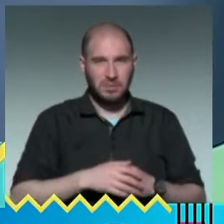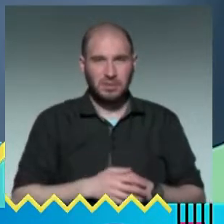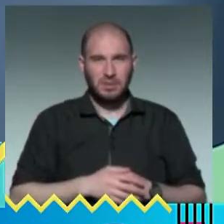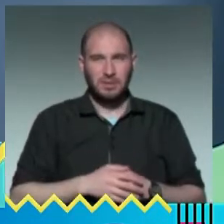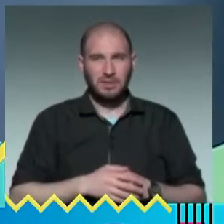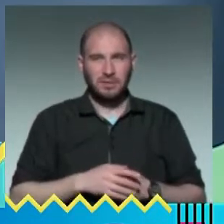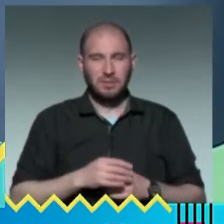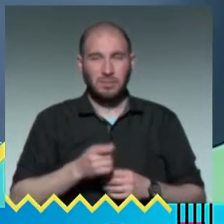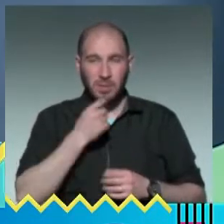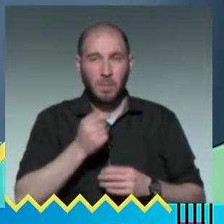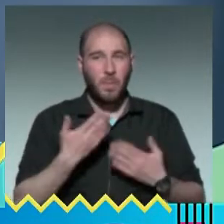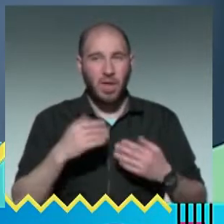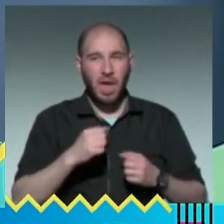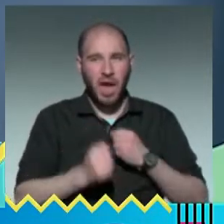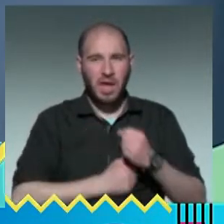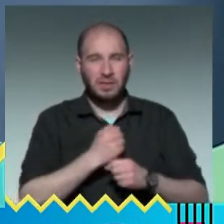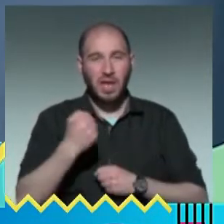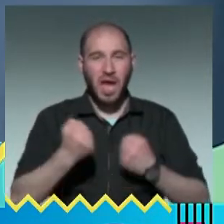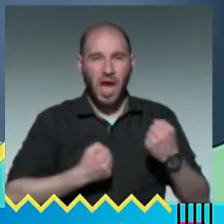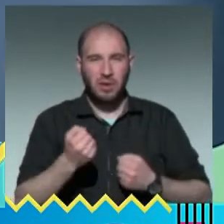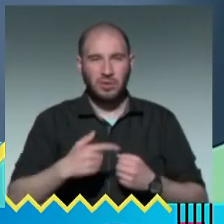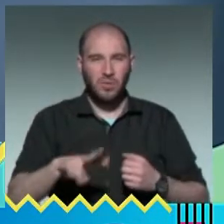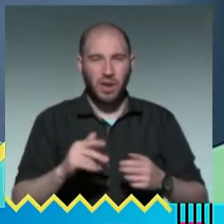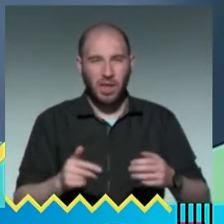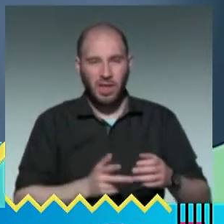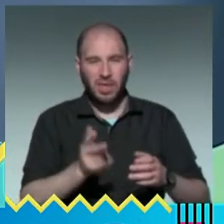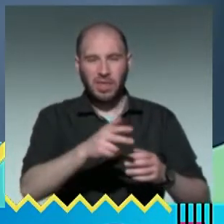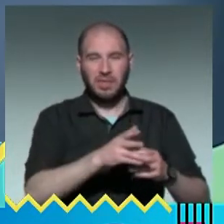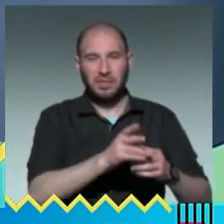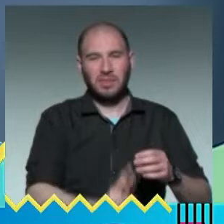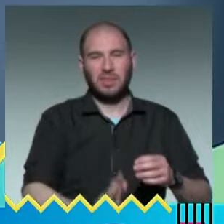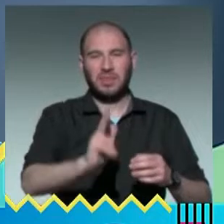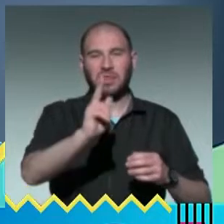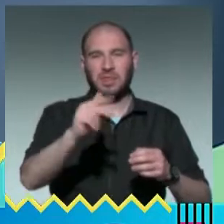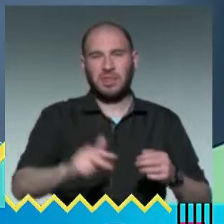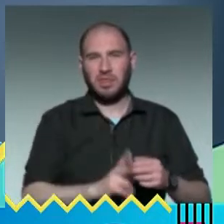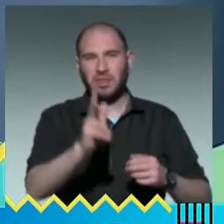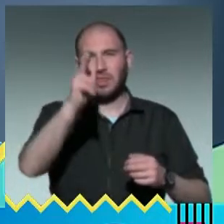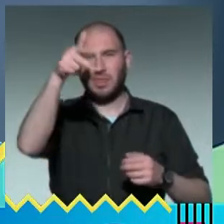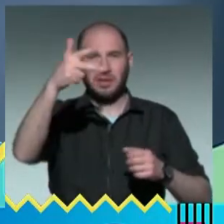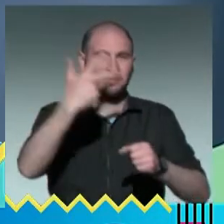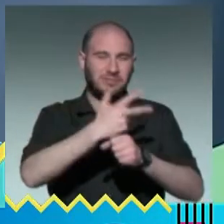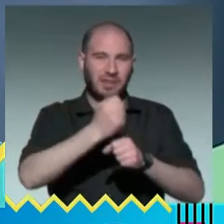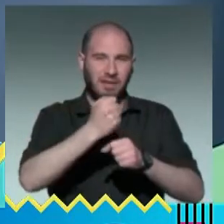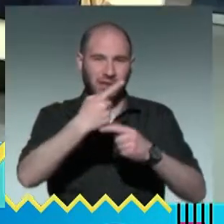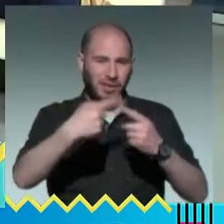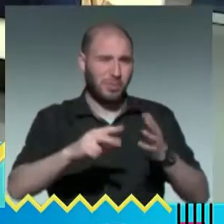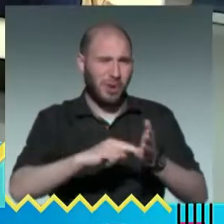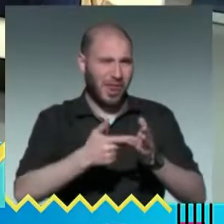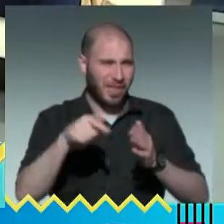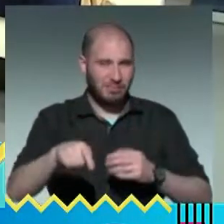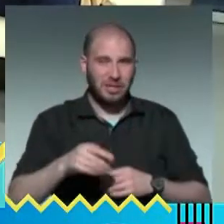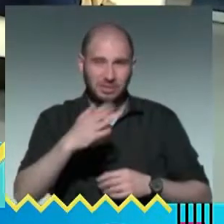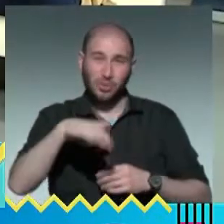llegar hasta, de ser posible, hasta que el auto entre en el ascensor para llegar al 7º piso de la oficina en donde vos trabajás. Es todo un problema. Y